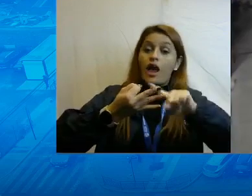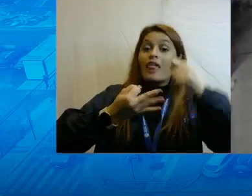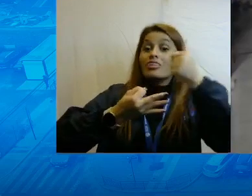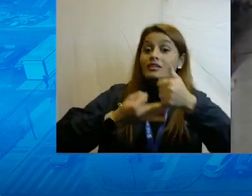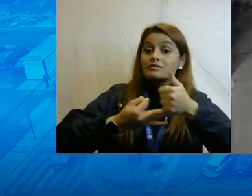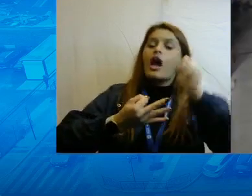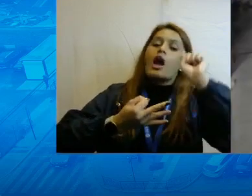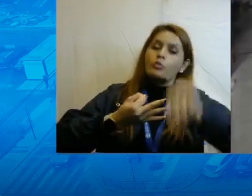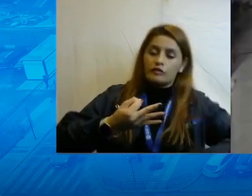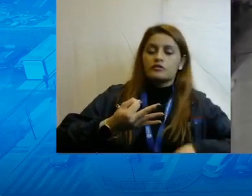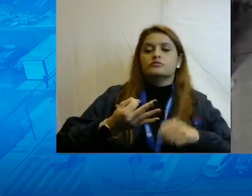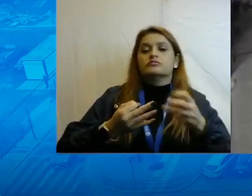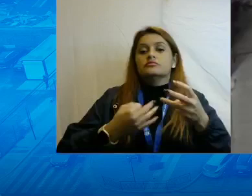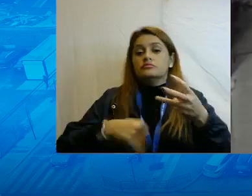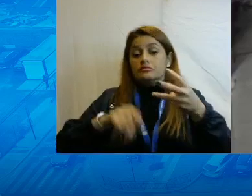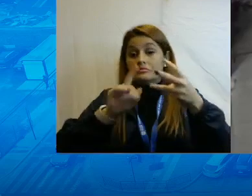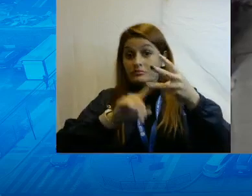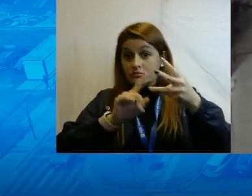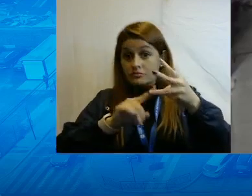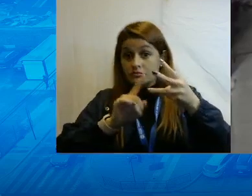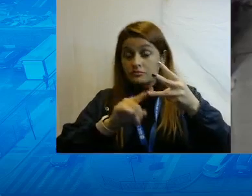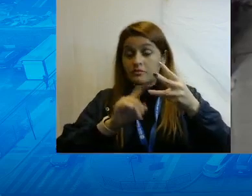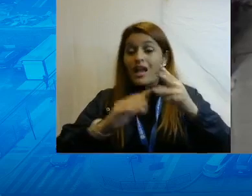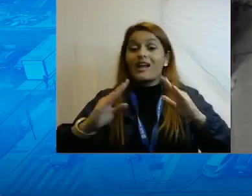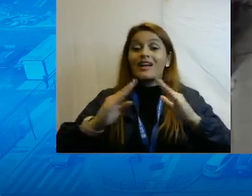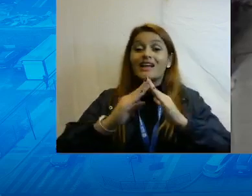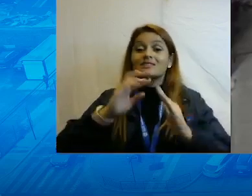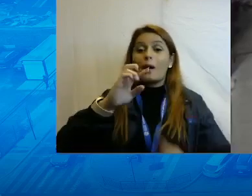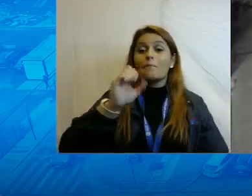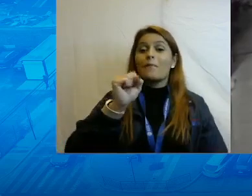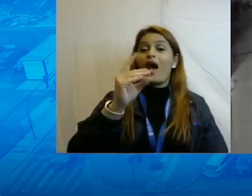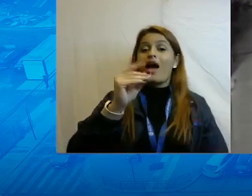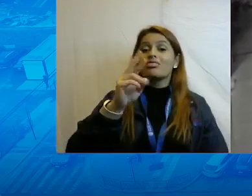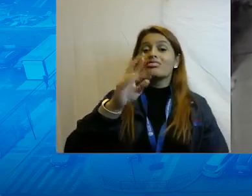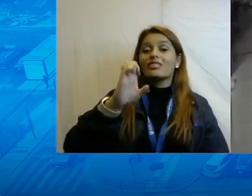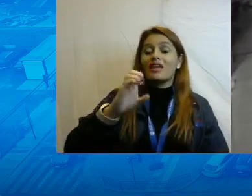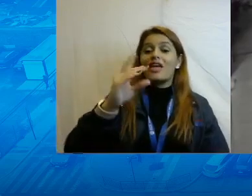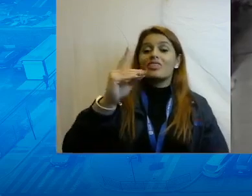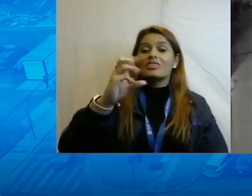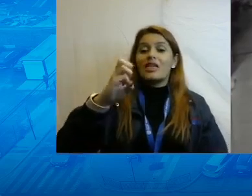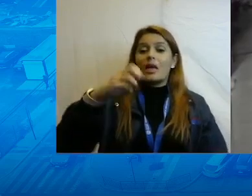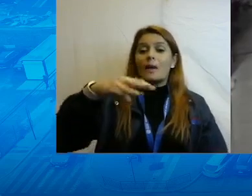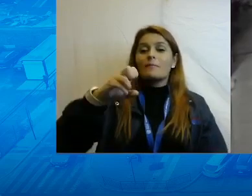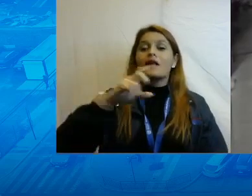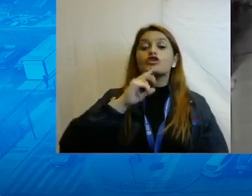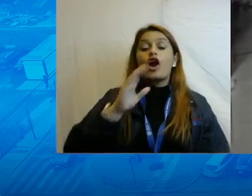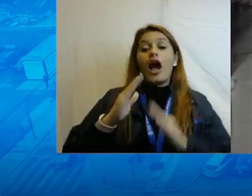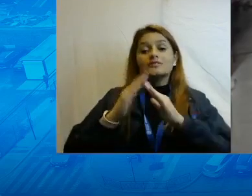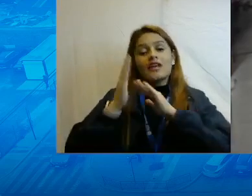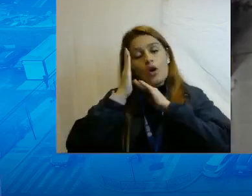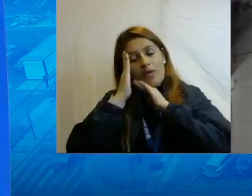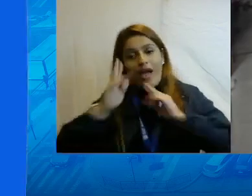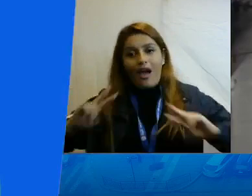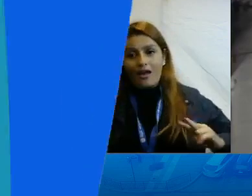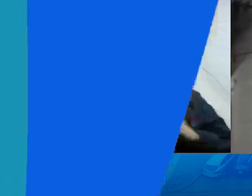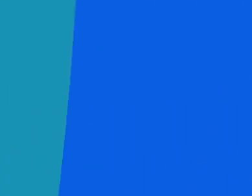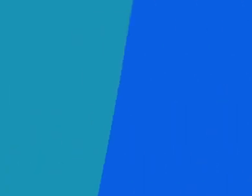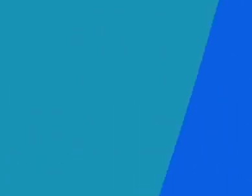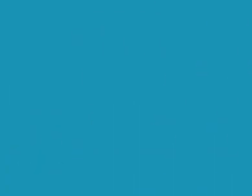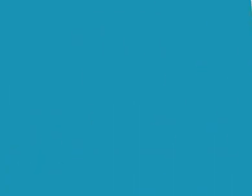Alcaldesa. Apruebo. Aprobado entonces. Y el último corresponde a la construcción de hospedaje Casa Padre Demetrio por un valor de